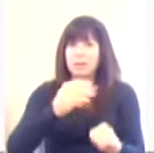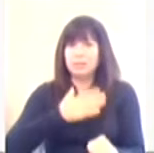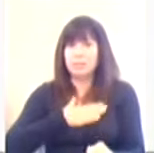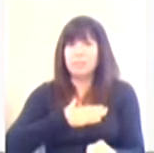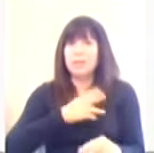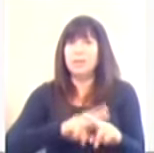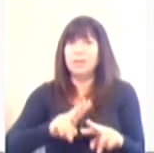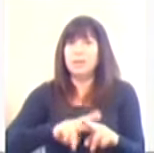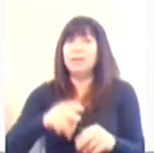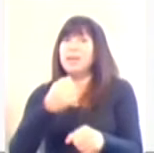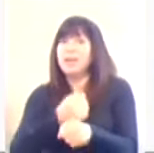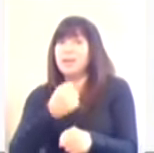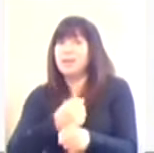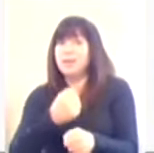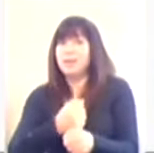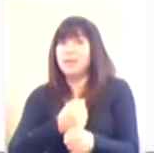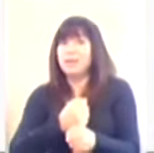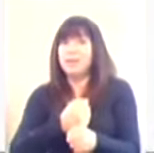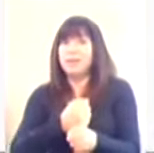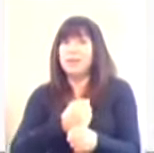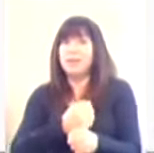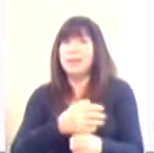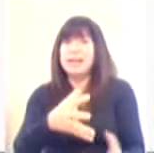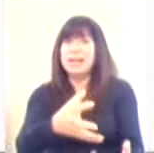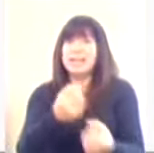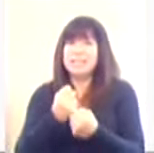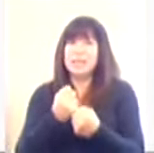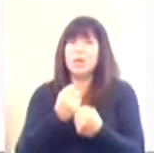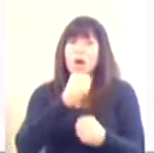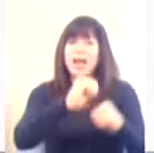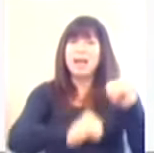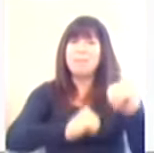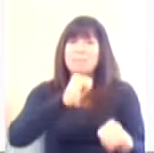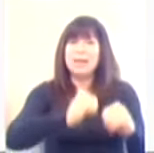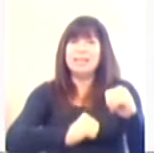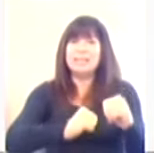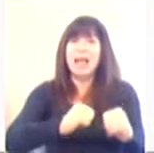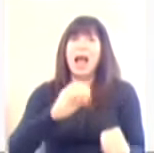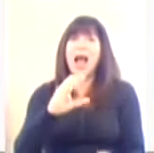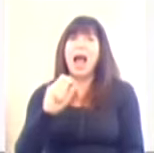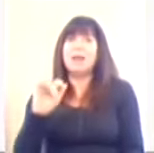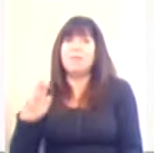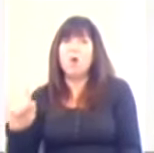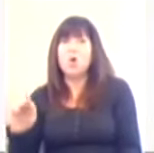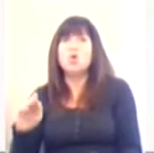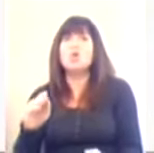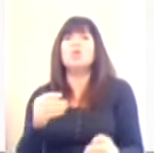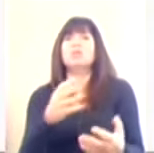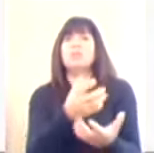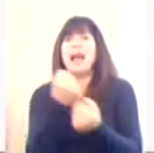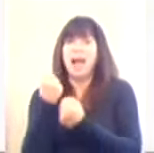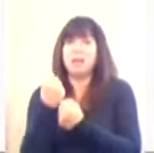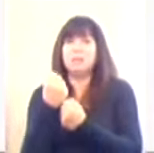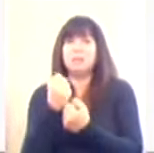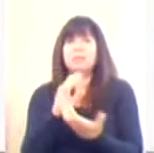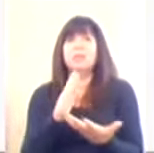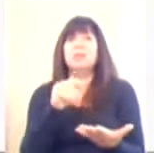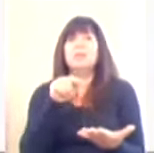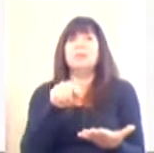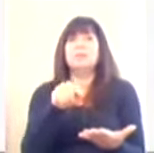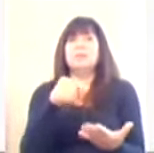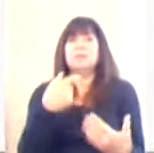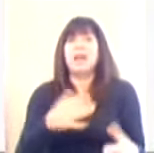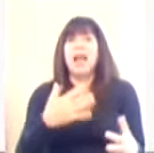acciones concretas de retiro de centrales de carbón y aumento de la penetración de renovables, que ya va a ocurrir, ¿no es cierto?, en su buena